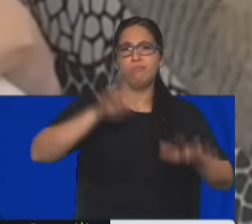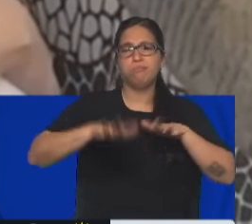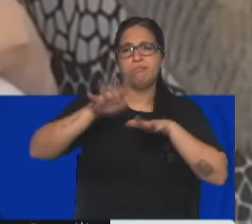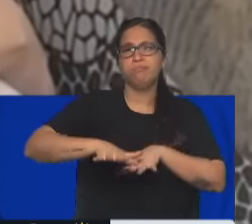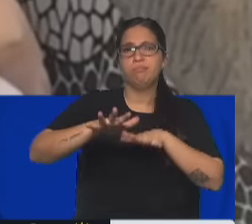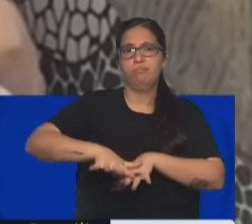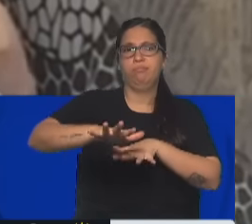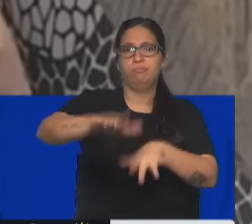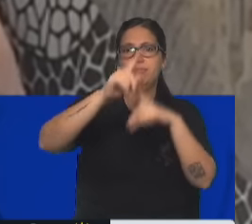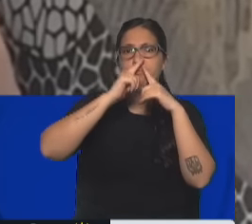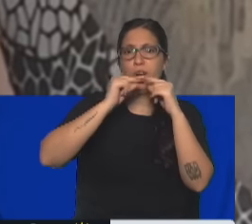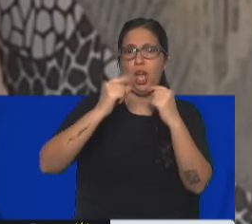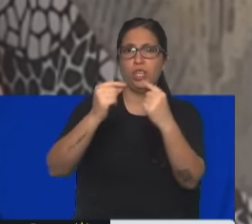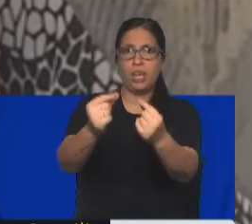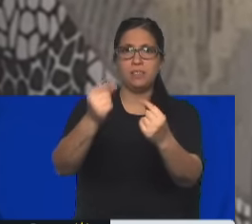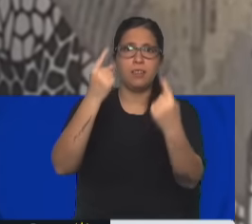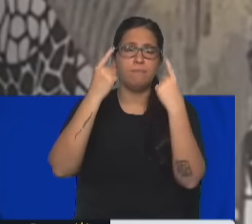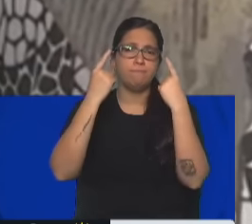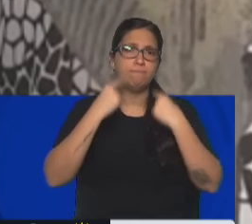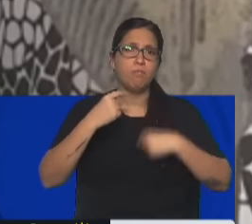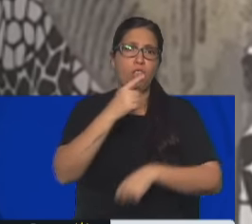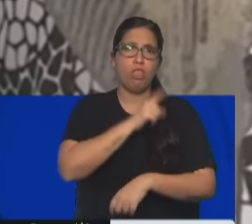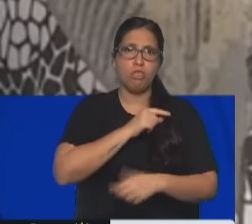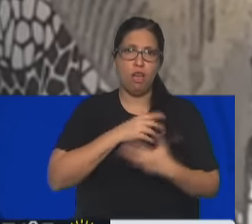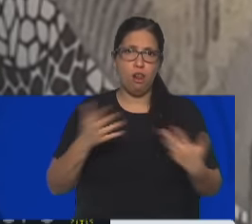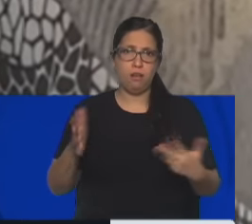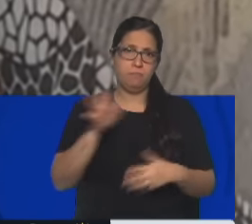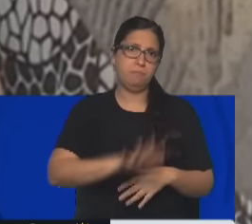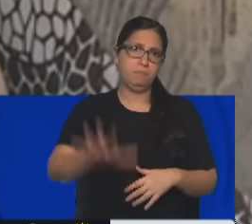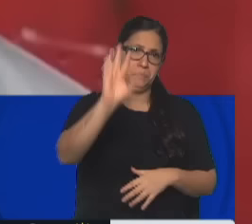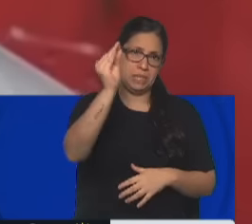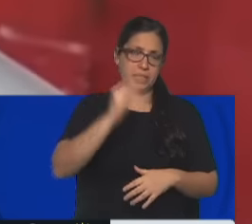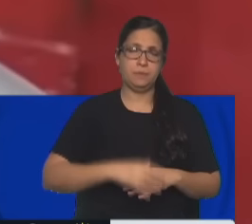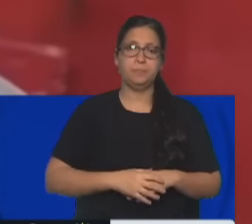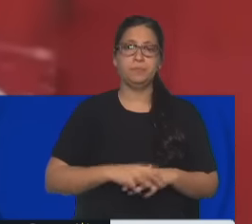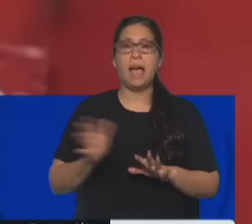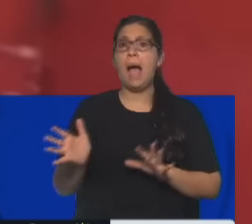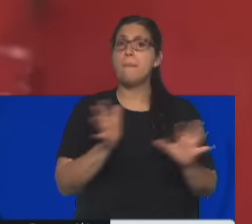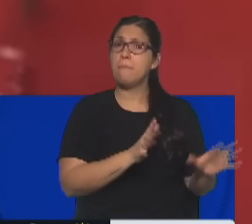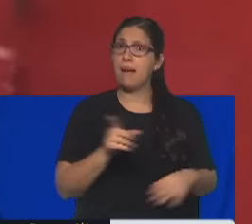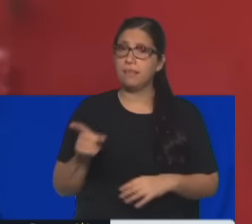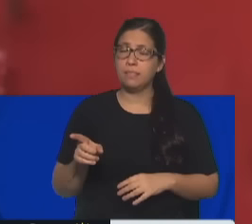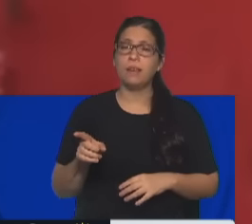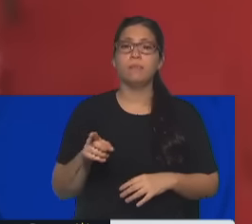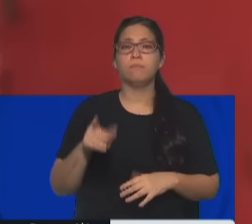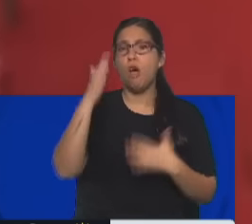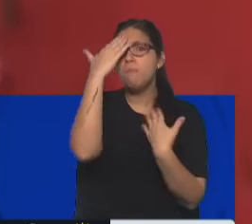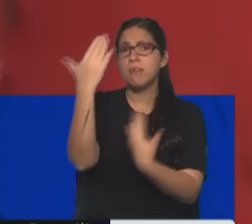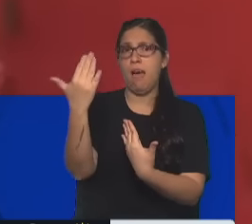gobernador de Río, allí en Brasil. Eso por un lado. Por el otro, también hubo un